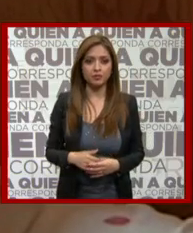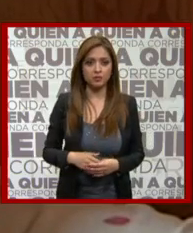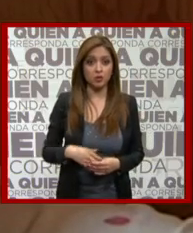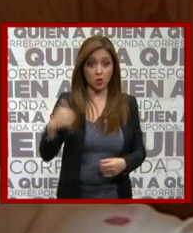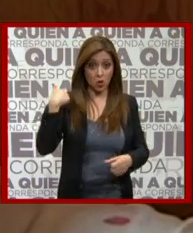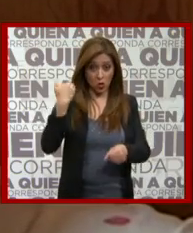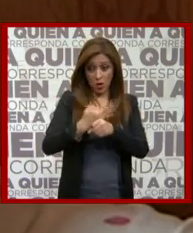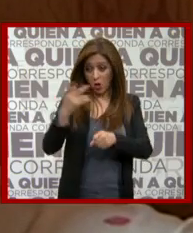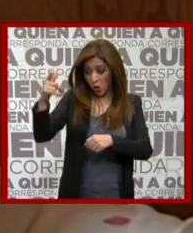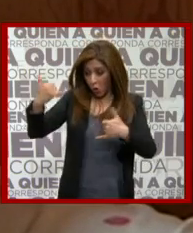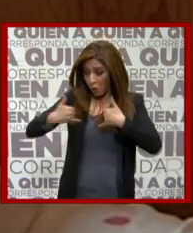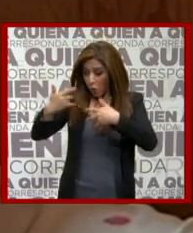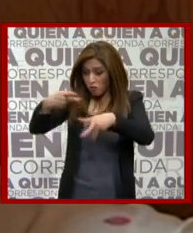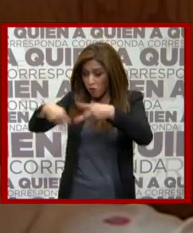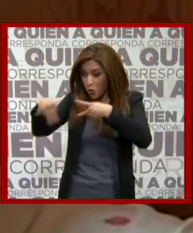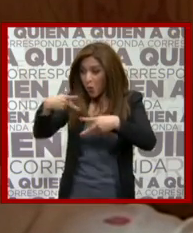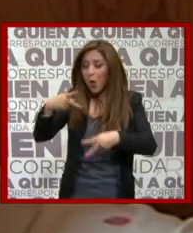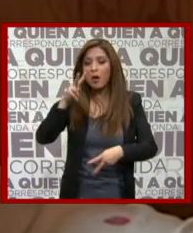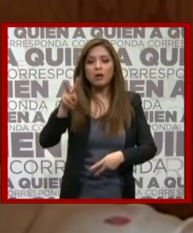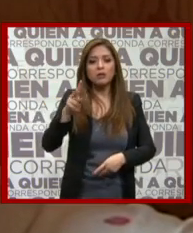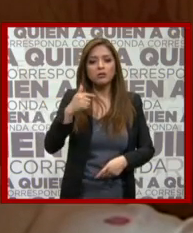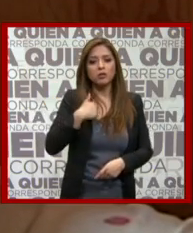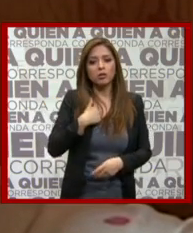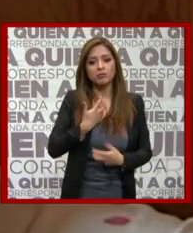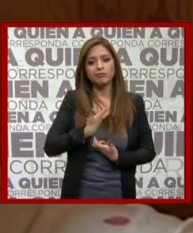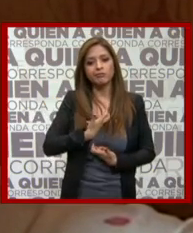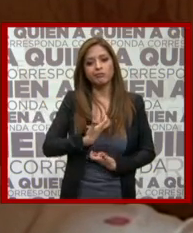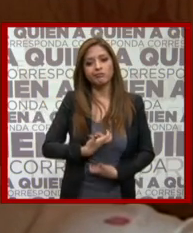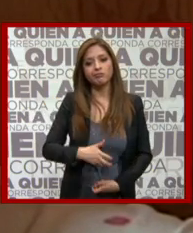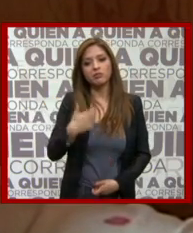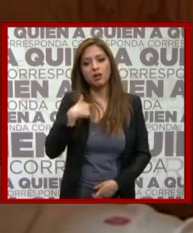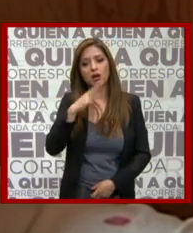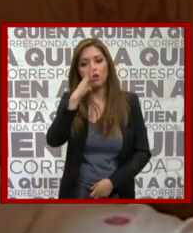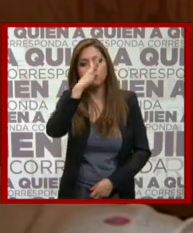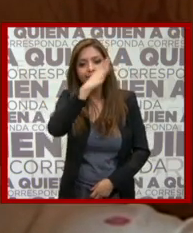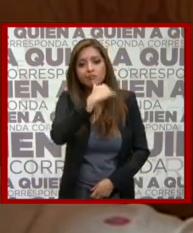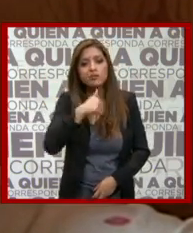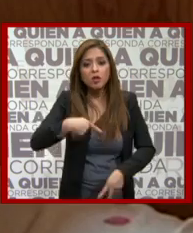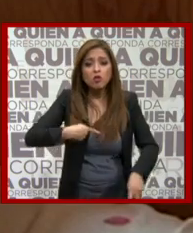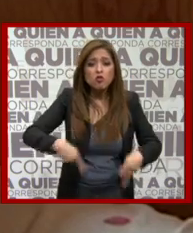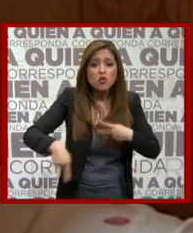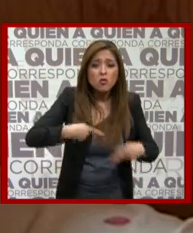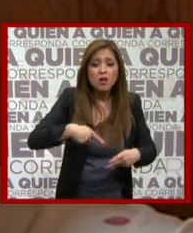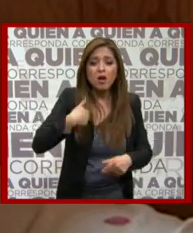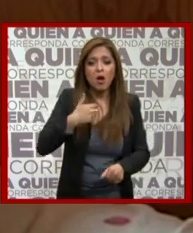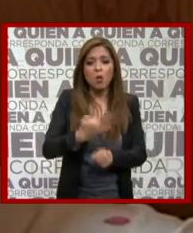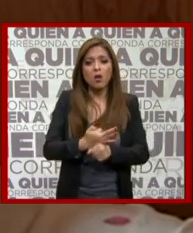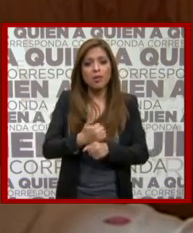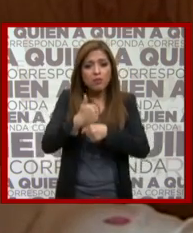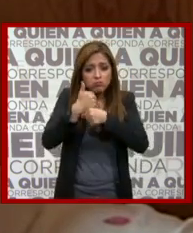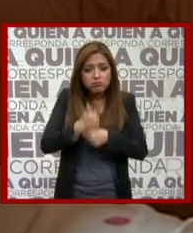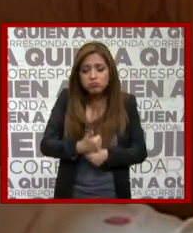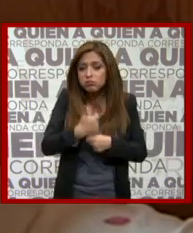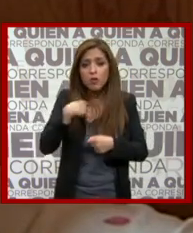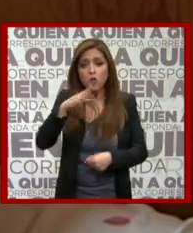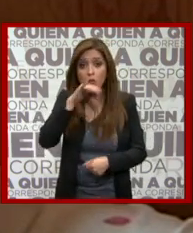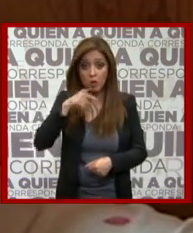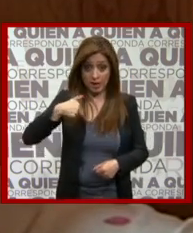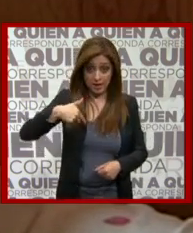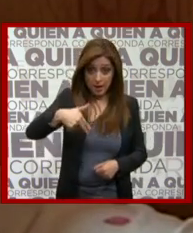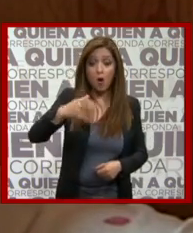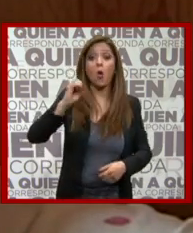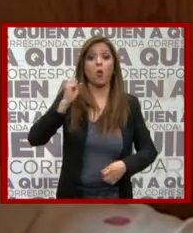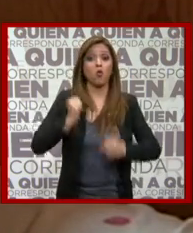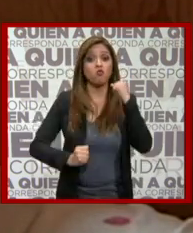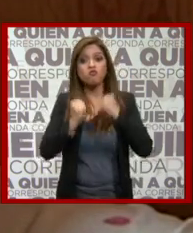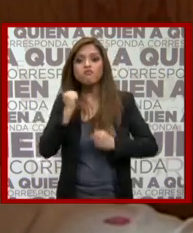jugando fútbol, lo veo. Y digo, no, pues porque yo no puedo, el día de hoy sufro, no puedo caminar, no puedo